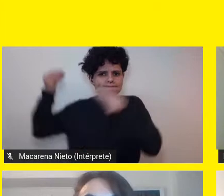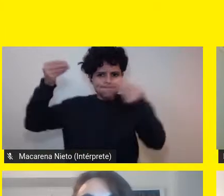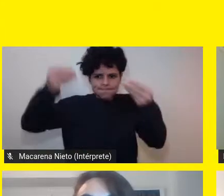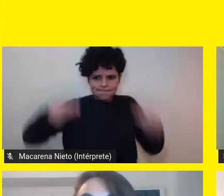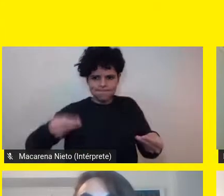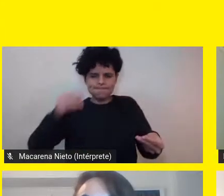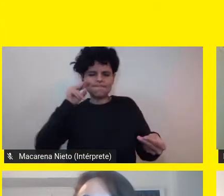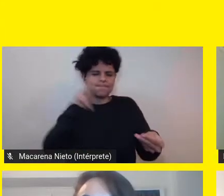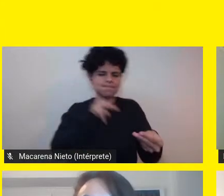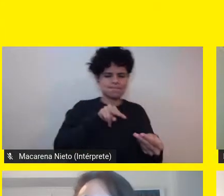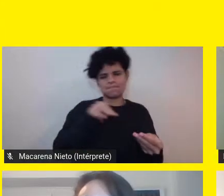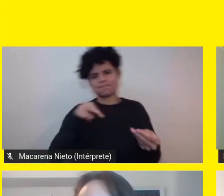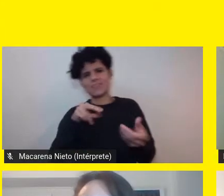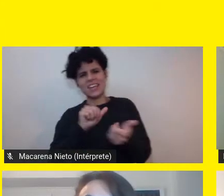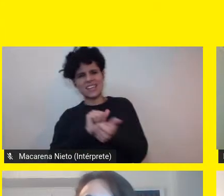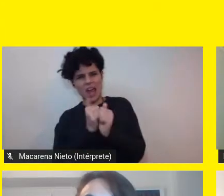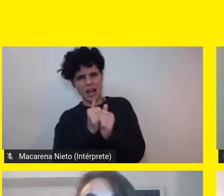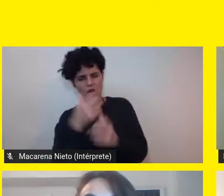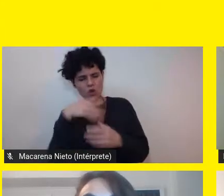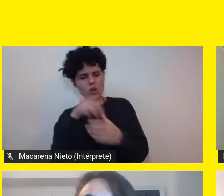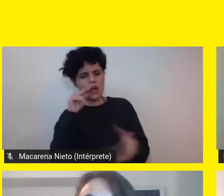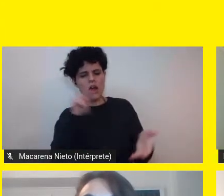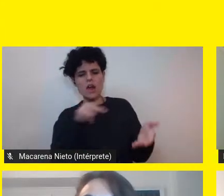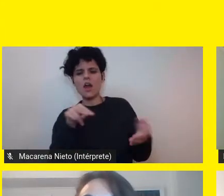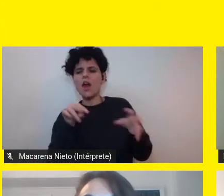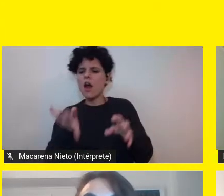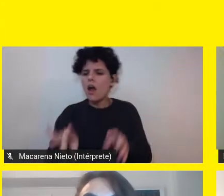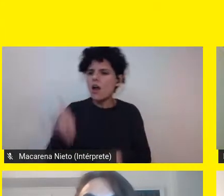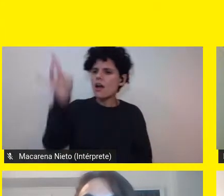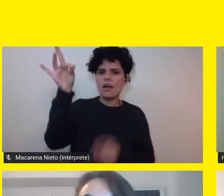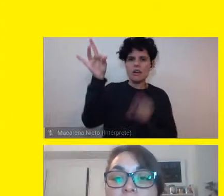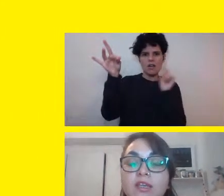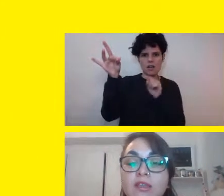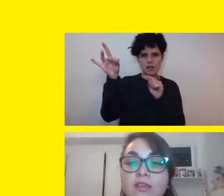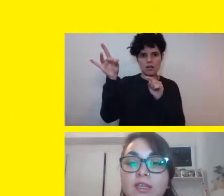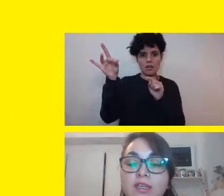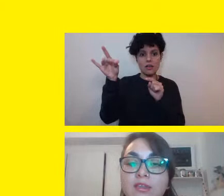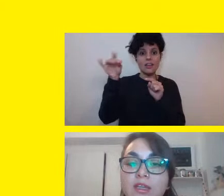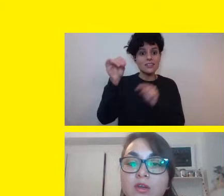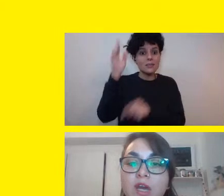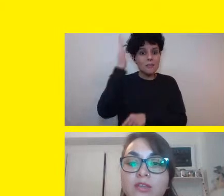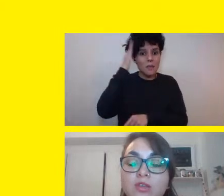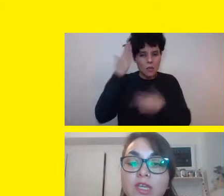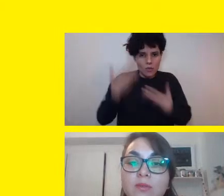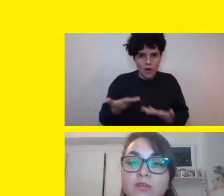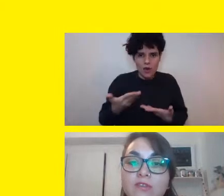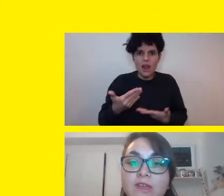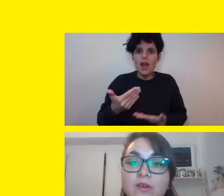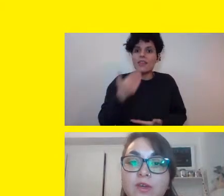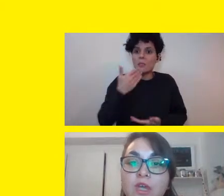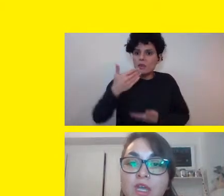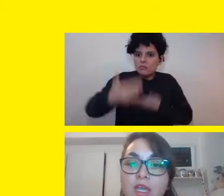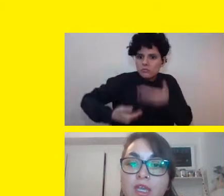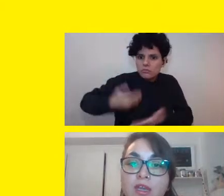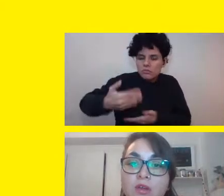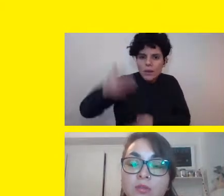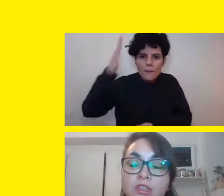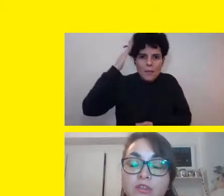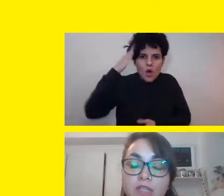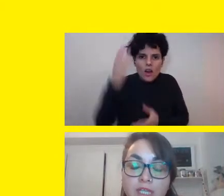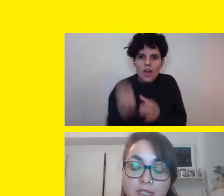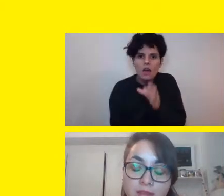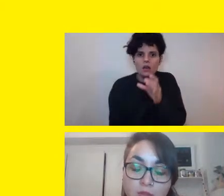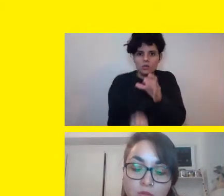a llegar y que van a seguir llegando. Y también la memoria que vamos a estar construyendo a propósito de los casos que hemos vivido